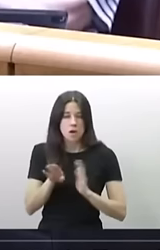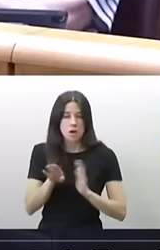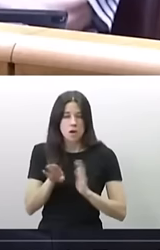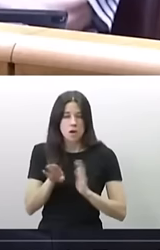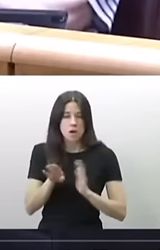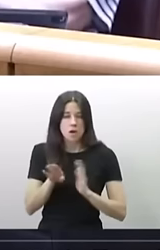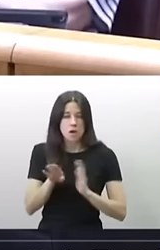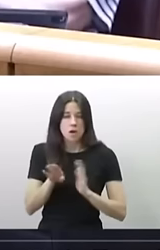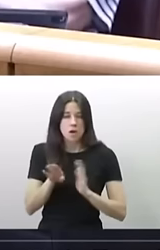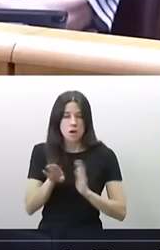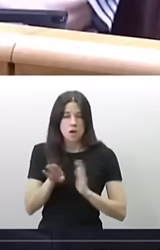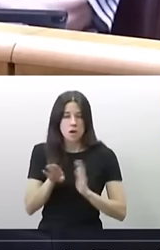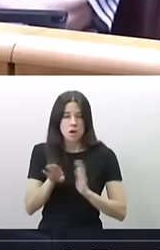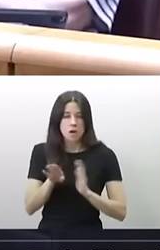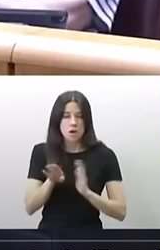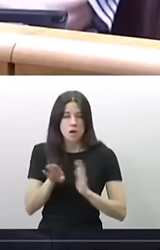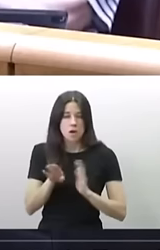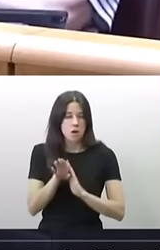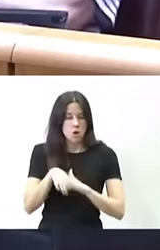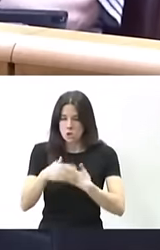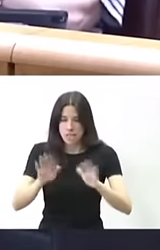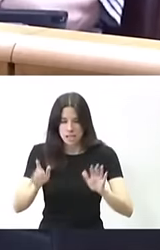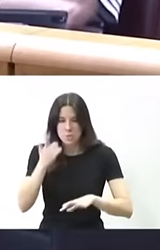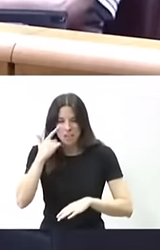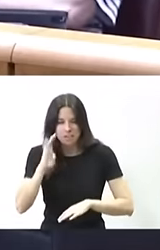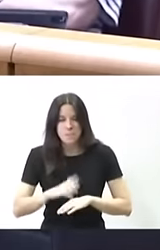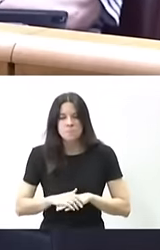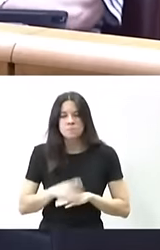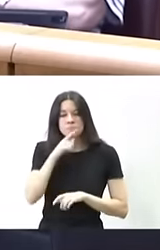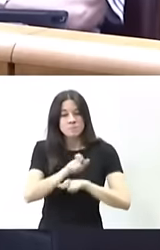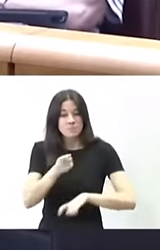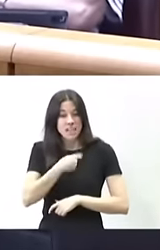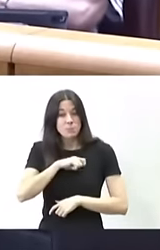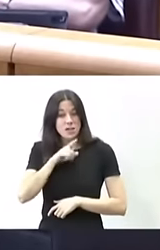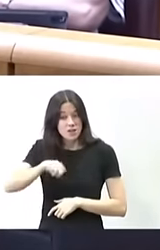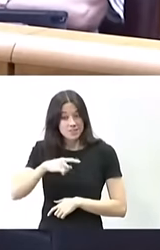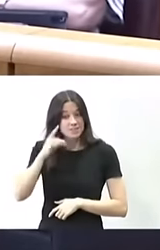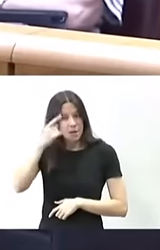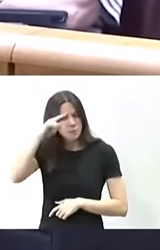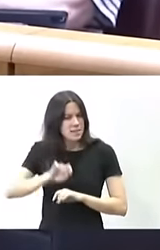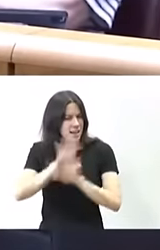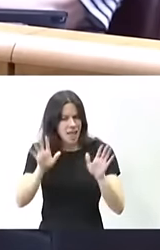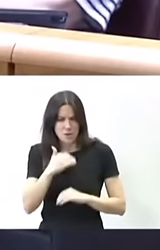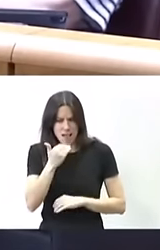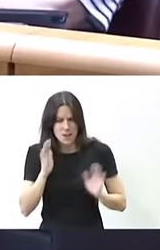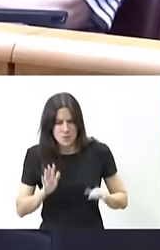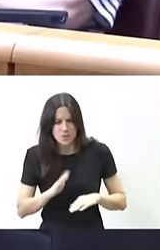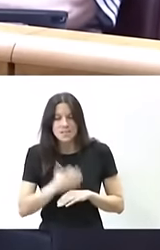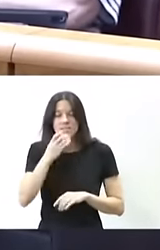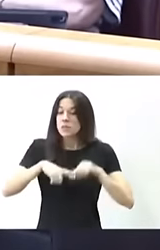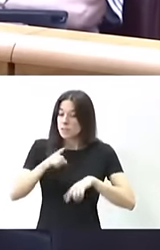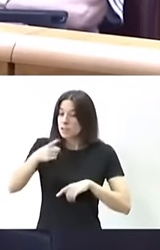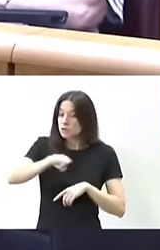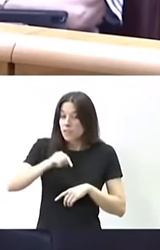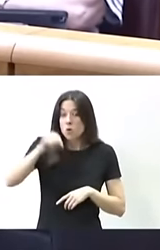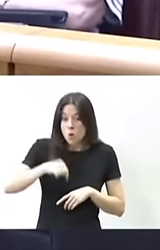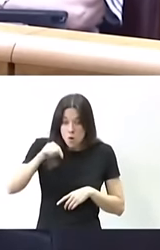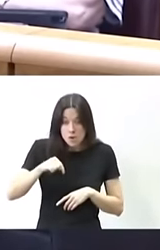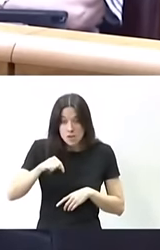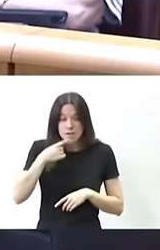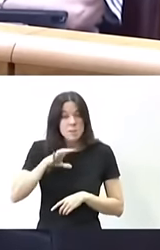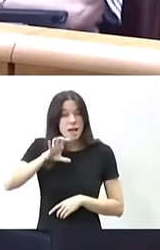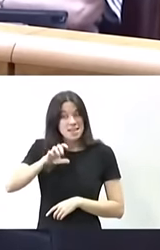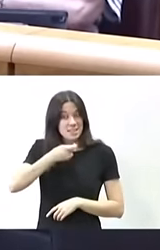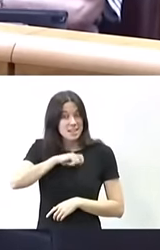que da una argumentación, está encontrando una línea. Los españoles sí que tenemos algo muy claro. Y es que si de ustedes hubiera dependido hoy en este